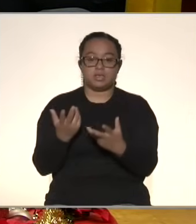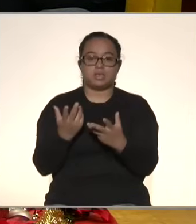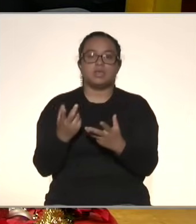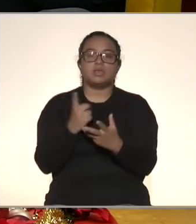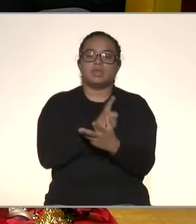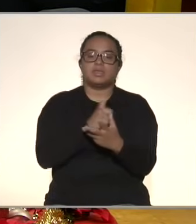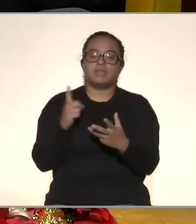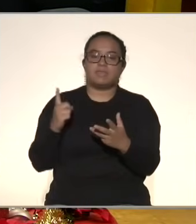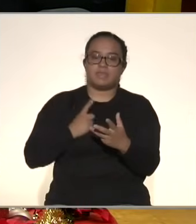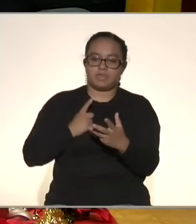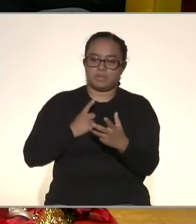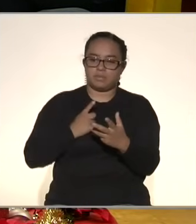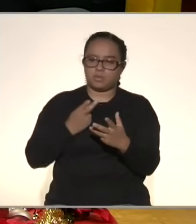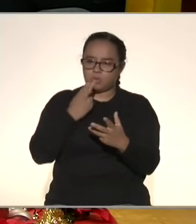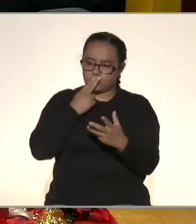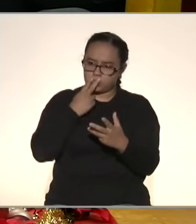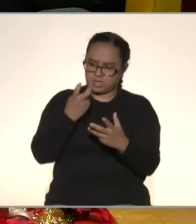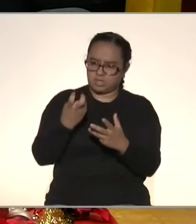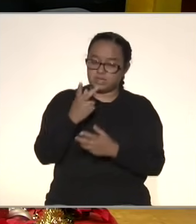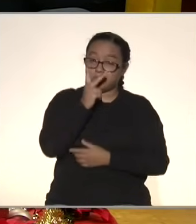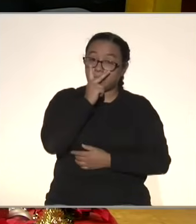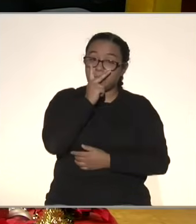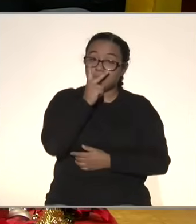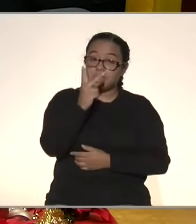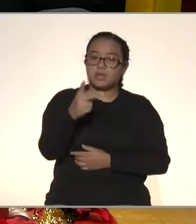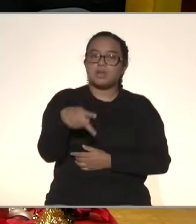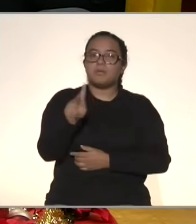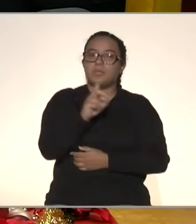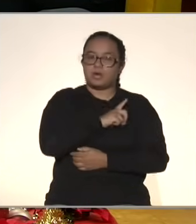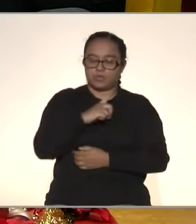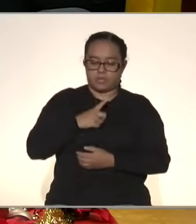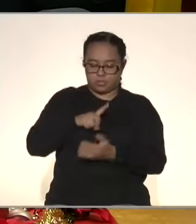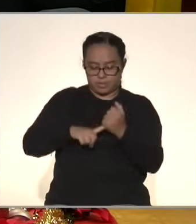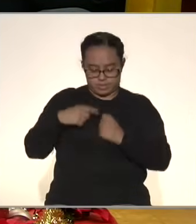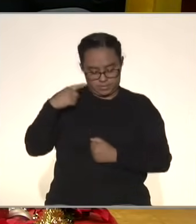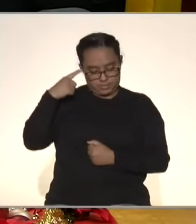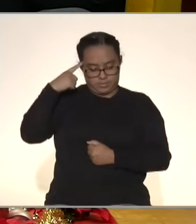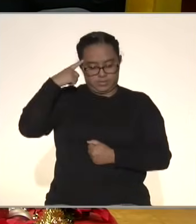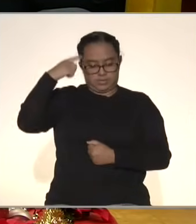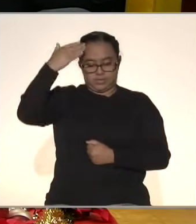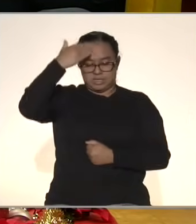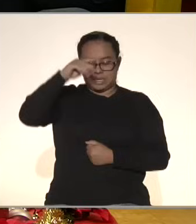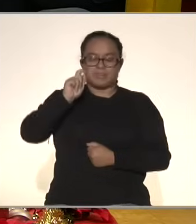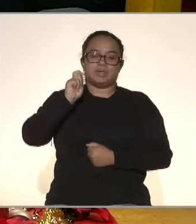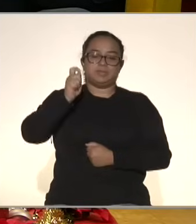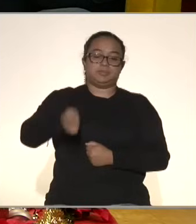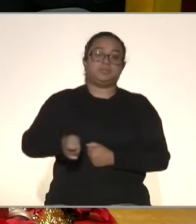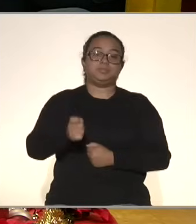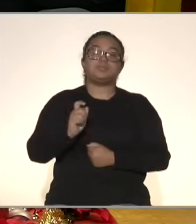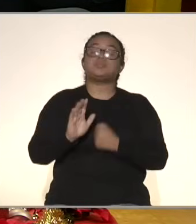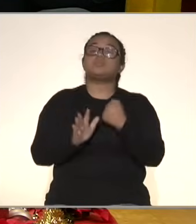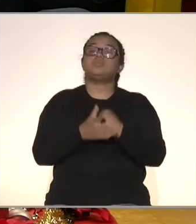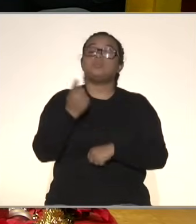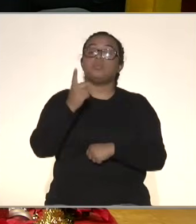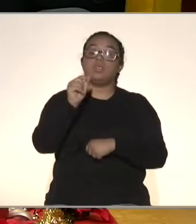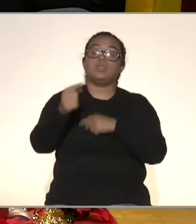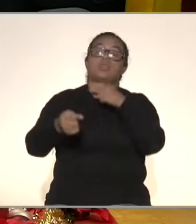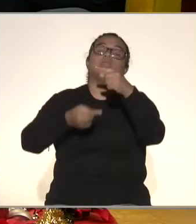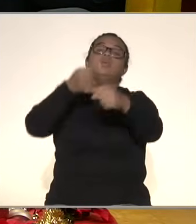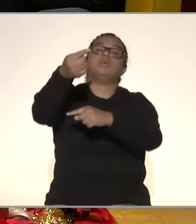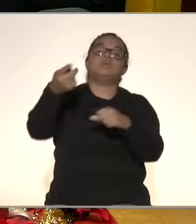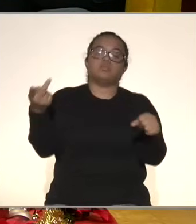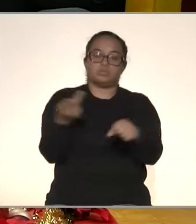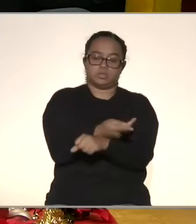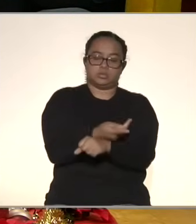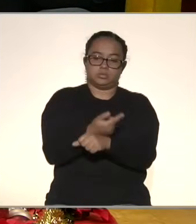que utilizar estas palabras, pero haciéndonos conscientes de ellas, porque sí van a tener una consecuencia directa